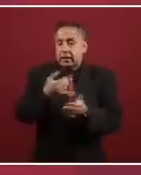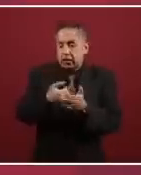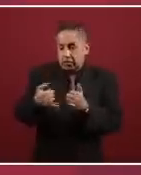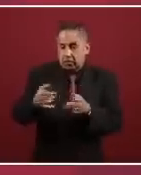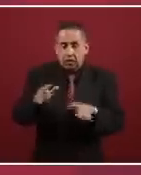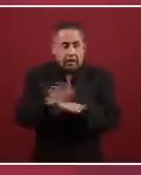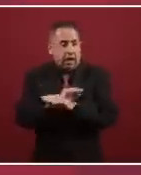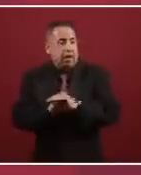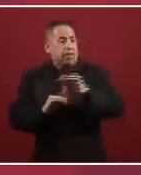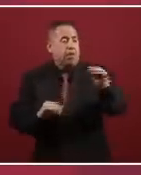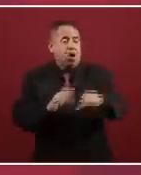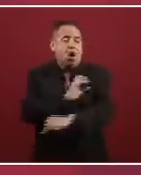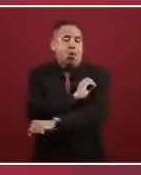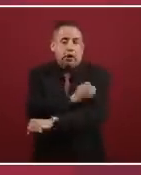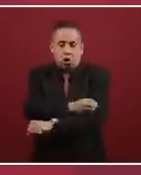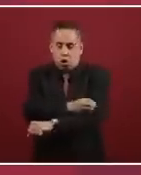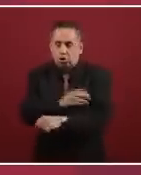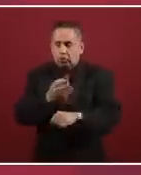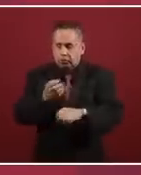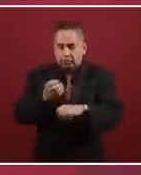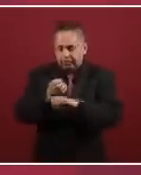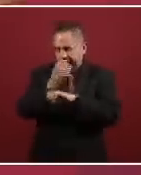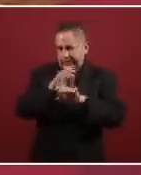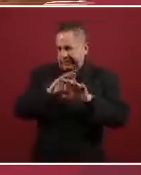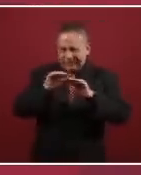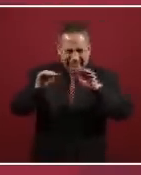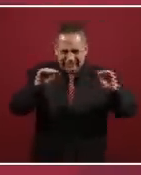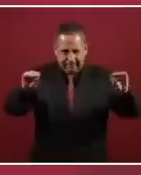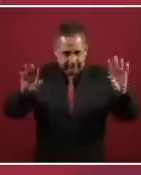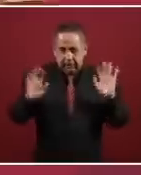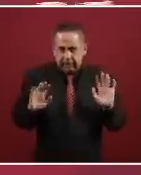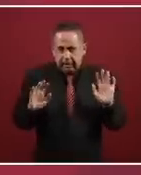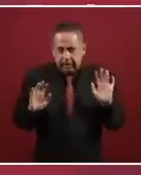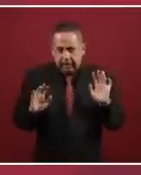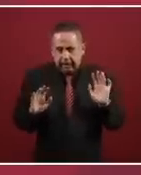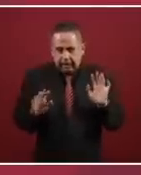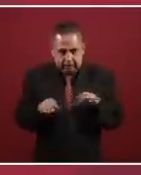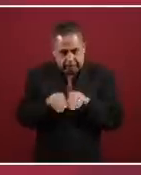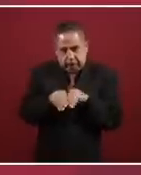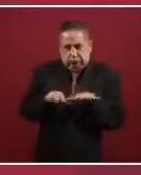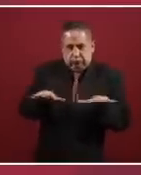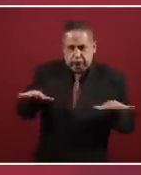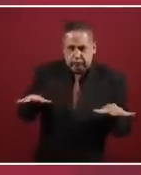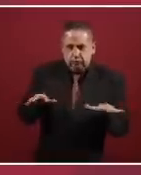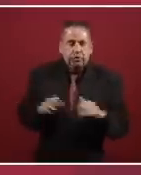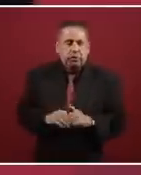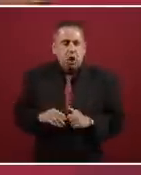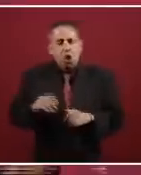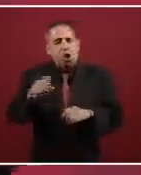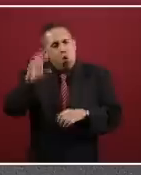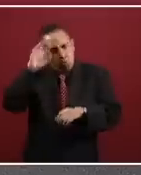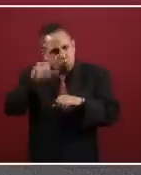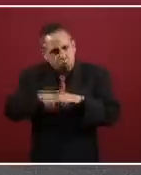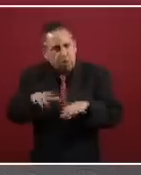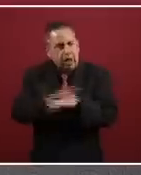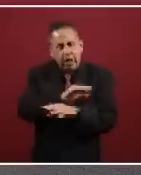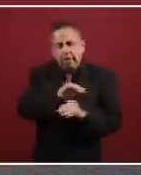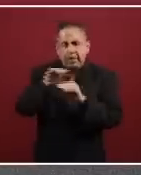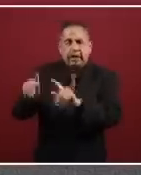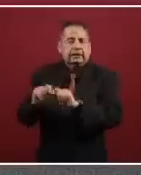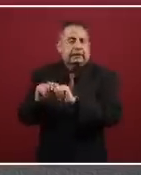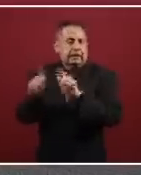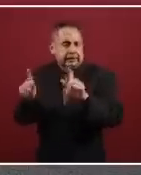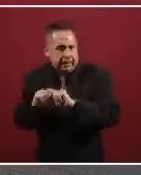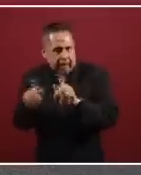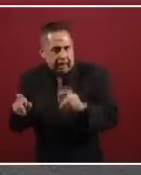Ciudad Obregón. Está claro que Cultura esté en Tlaxcala, que la Secretaría de Educación